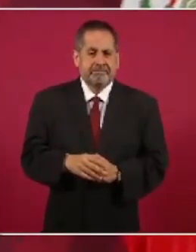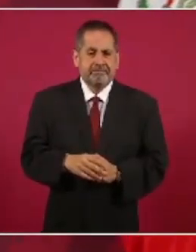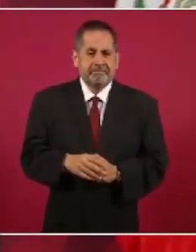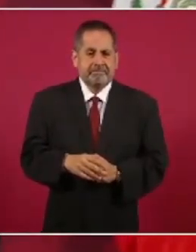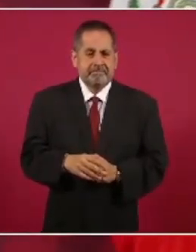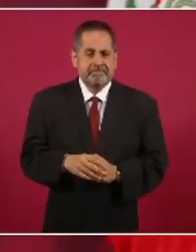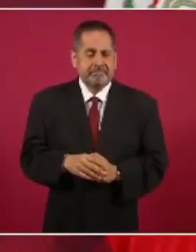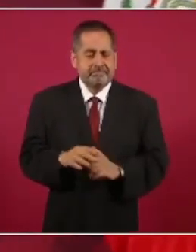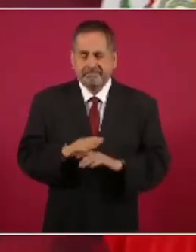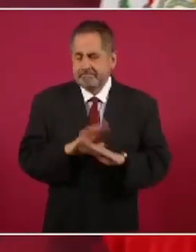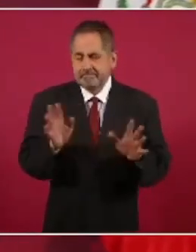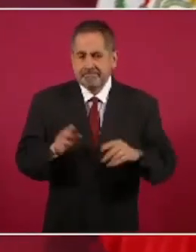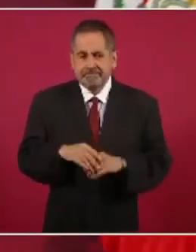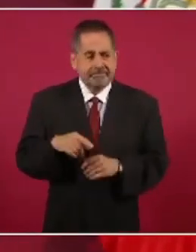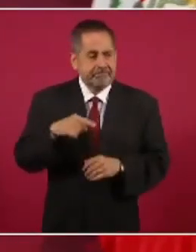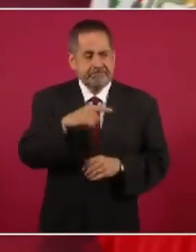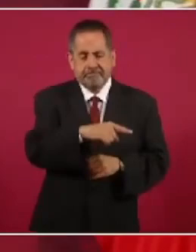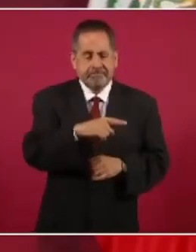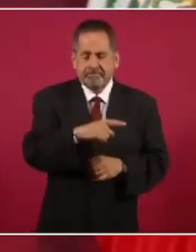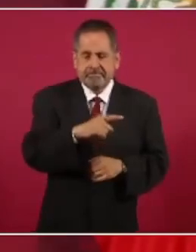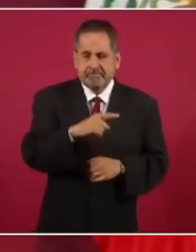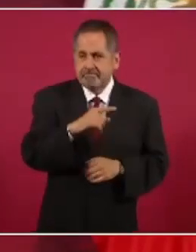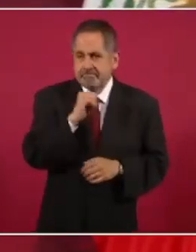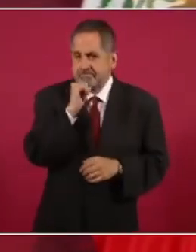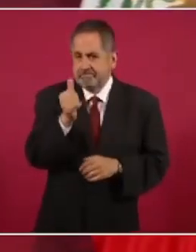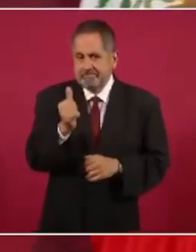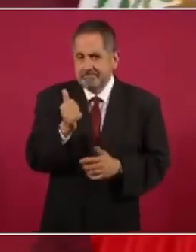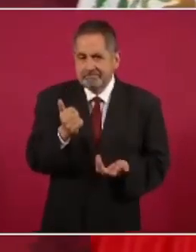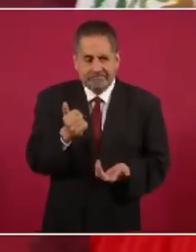existe porque no tiene razón de ser.